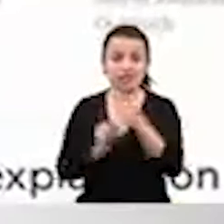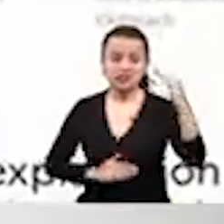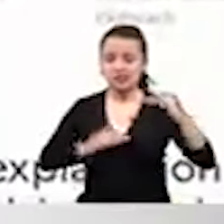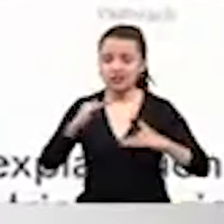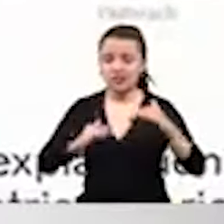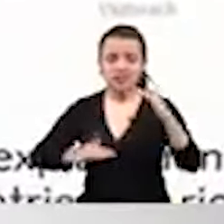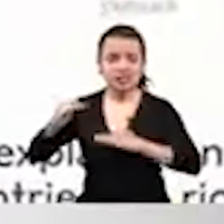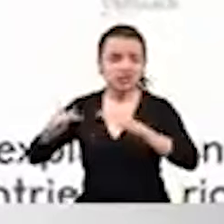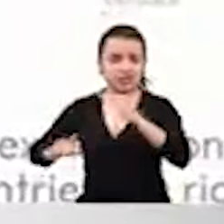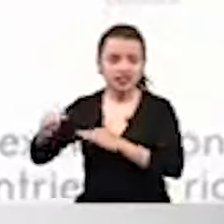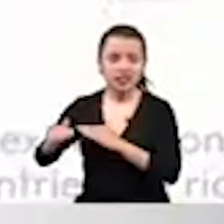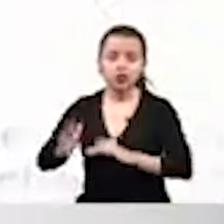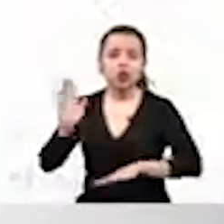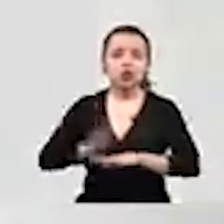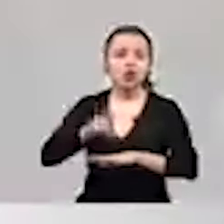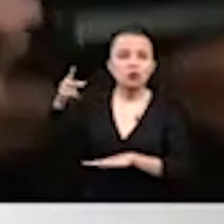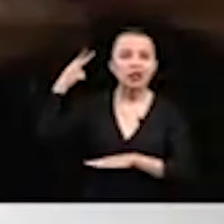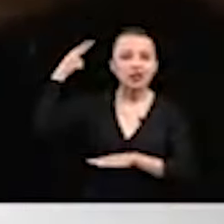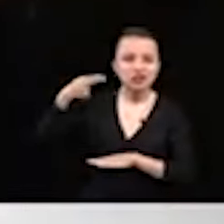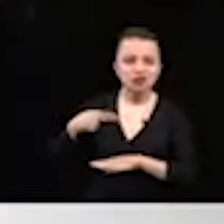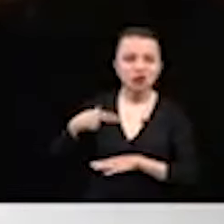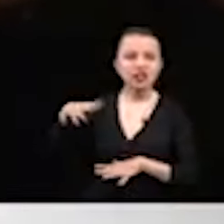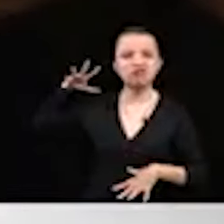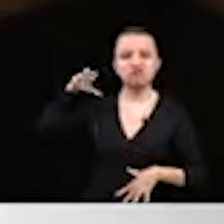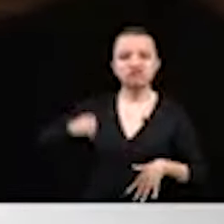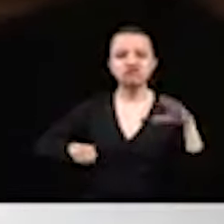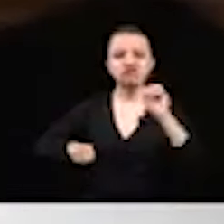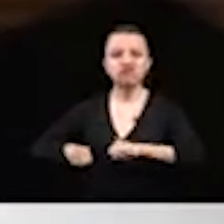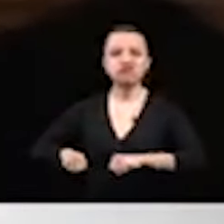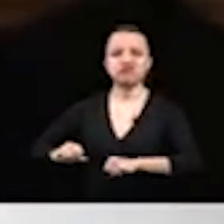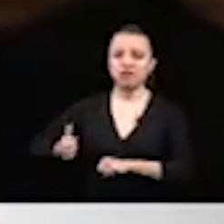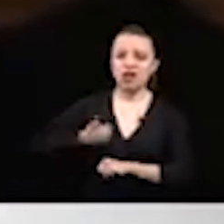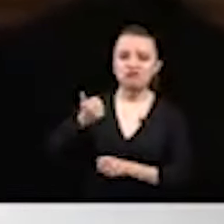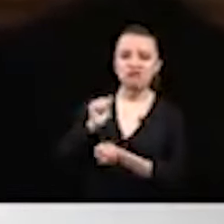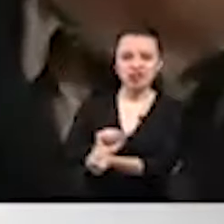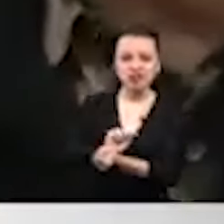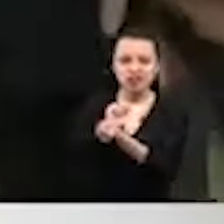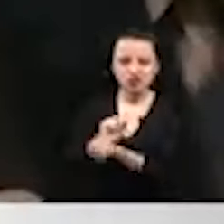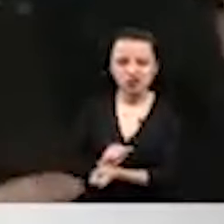Eso es por la historia, por la explotación de la población indígena, la esclavitud,